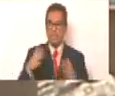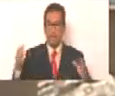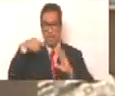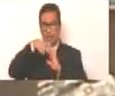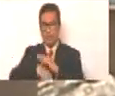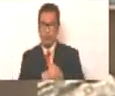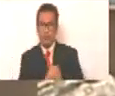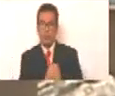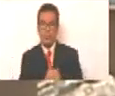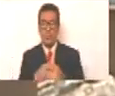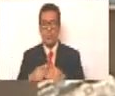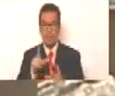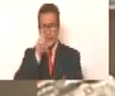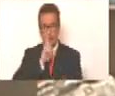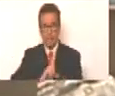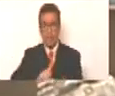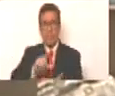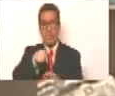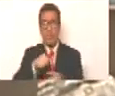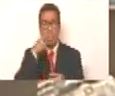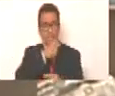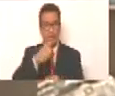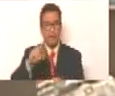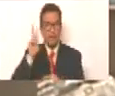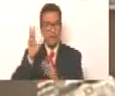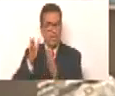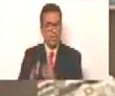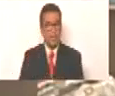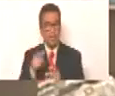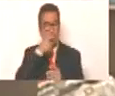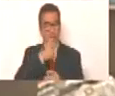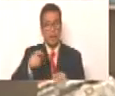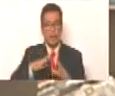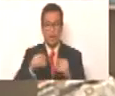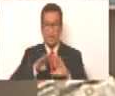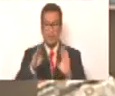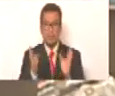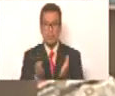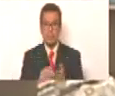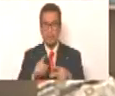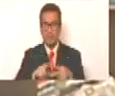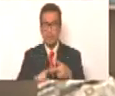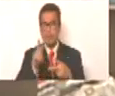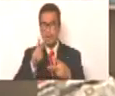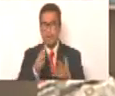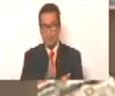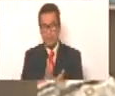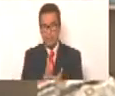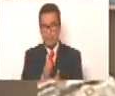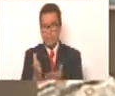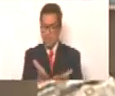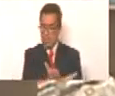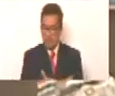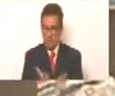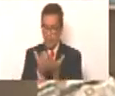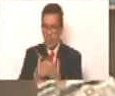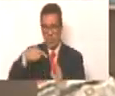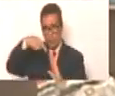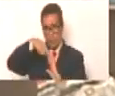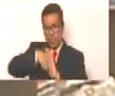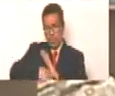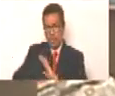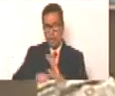y lealtad al pueblo venezolano y a los pueblos del mundo. Segundo, continuar estudiando y profundizando el legado